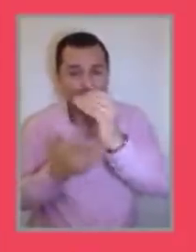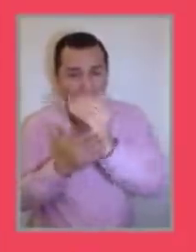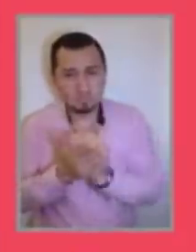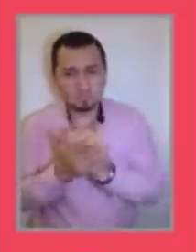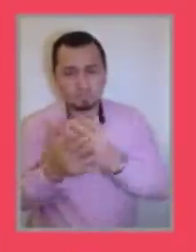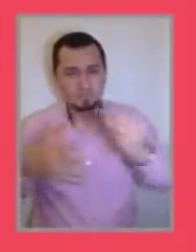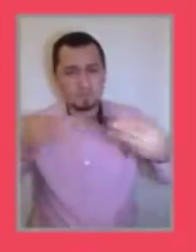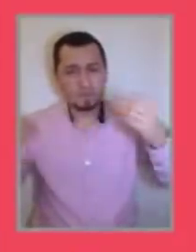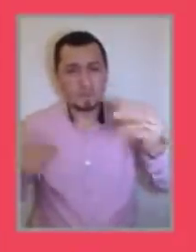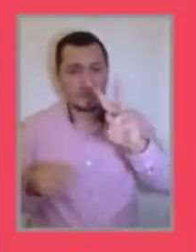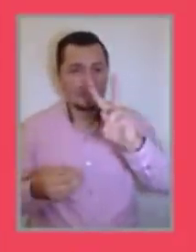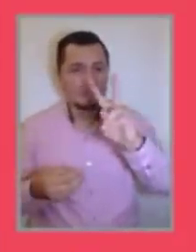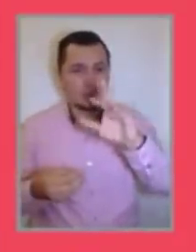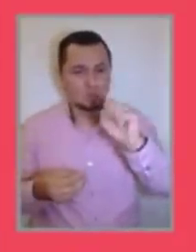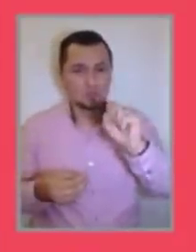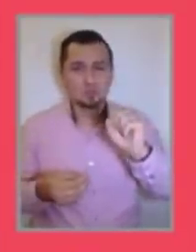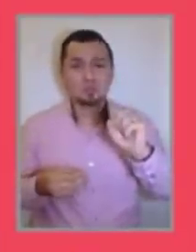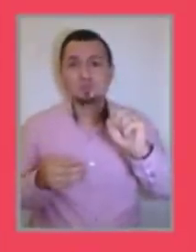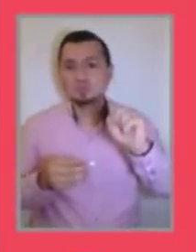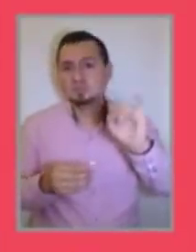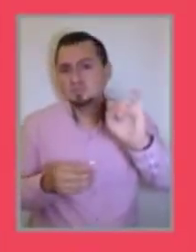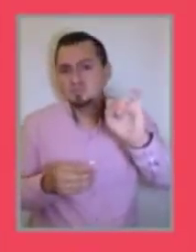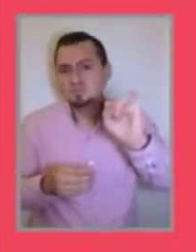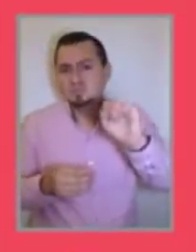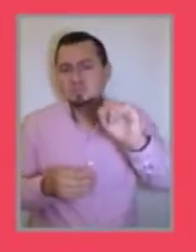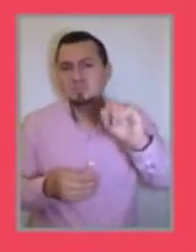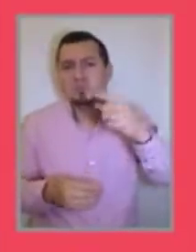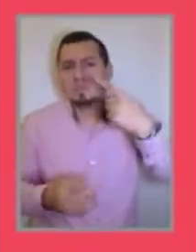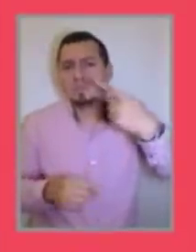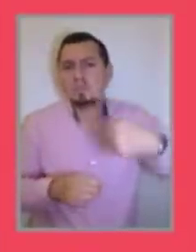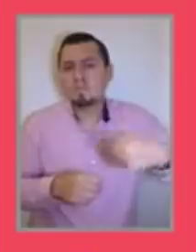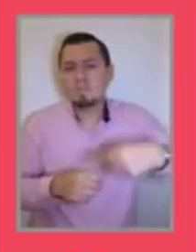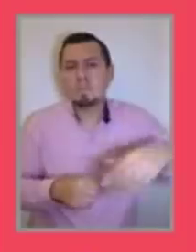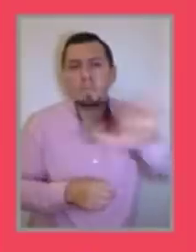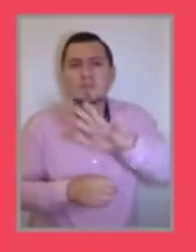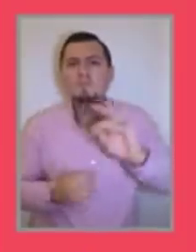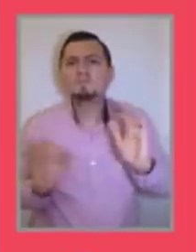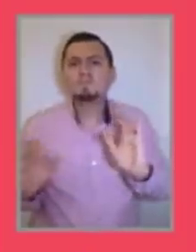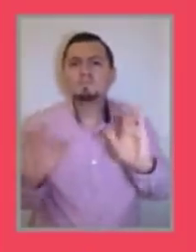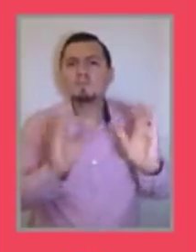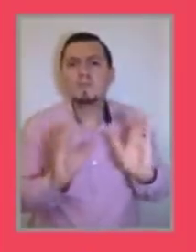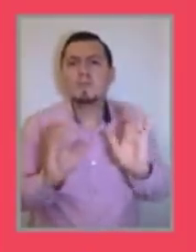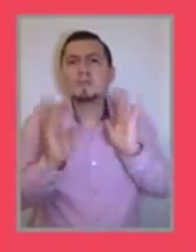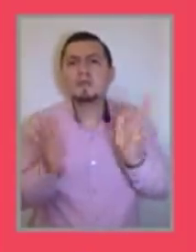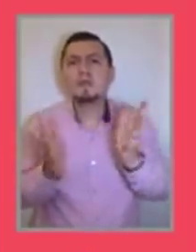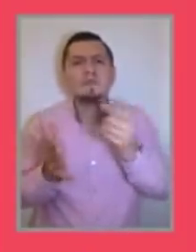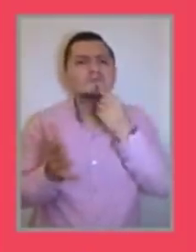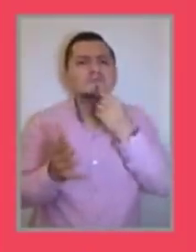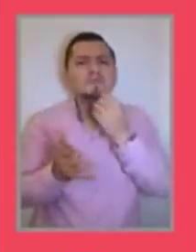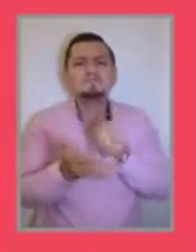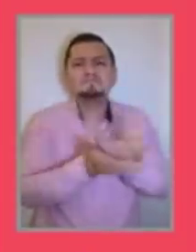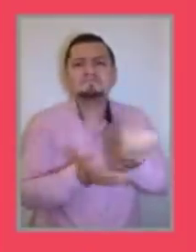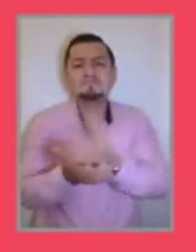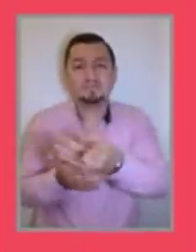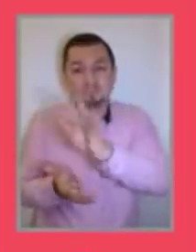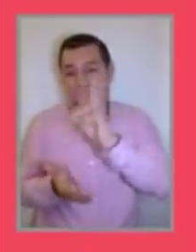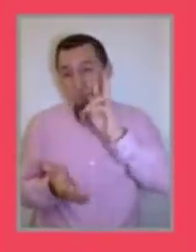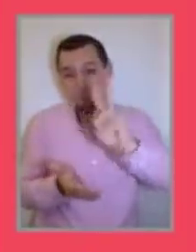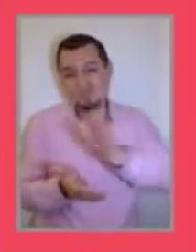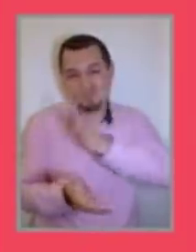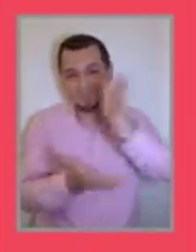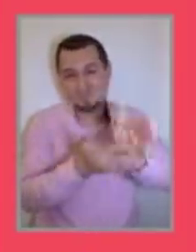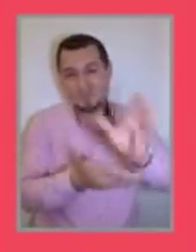al virus porque estaban en casa, como lo dice el gobernador, hoy ya vemos que están fuera. Si se dan una vuelta por